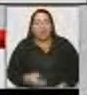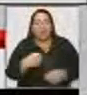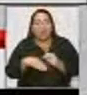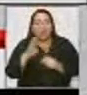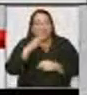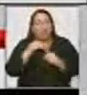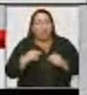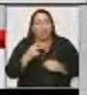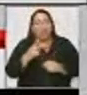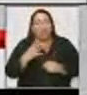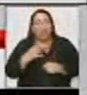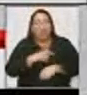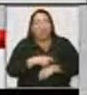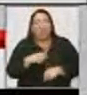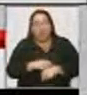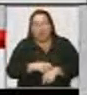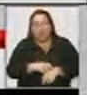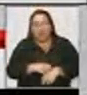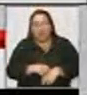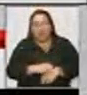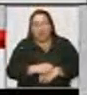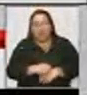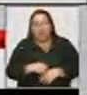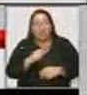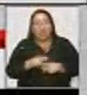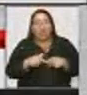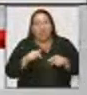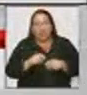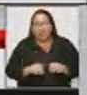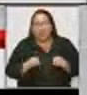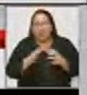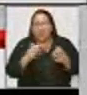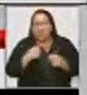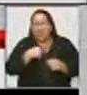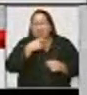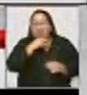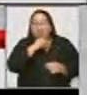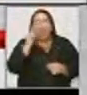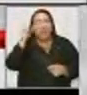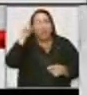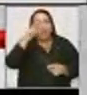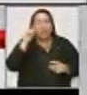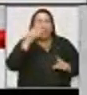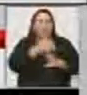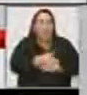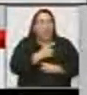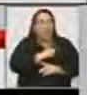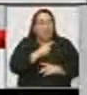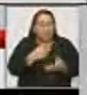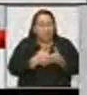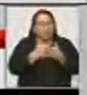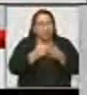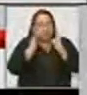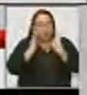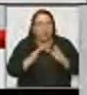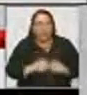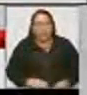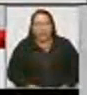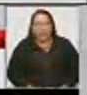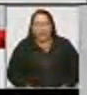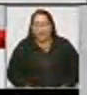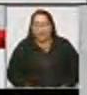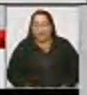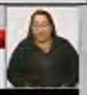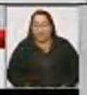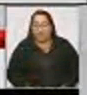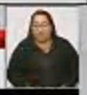la atención es 24 horas. Estamos en los espacios donde las mujeres van a denunciar para brindar esta atención